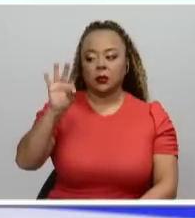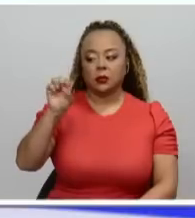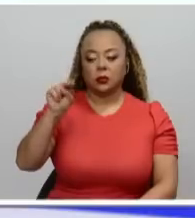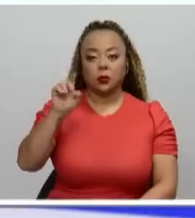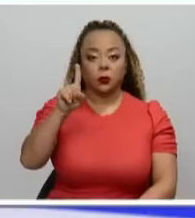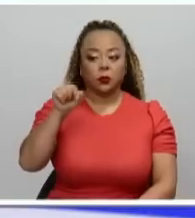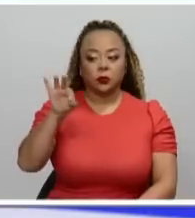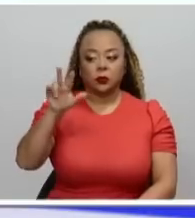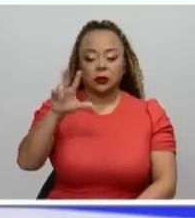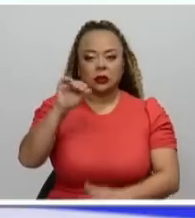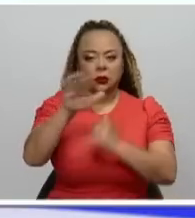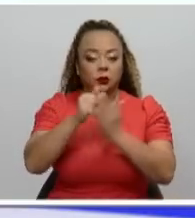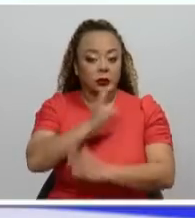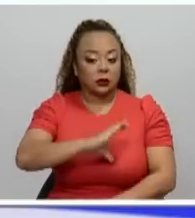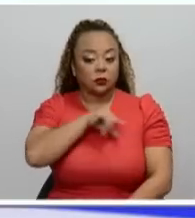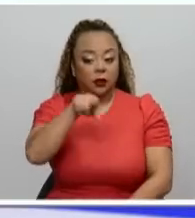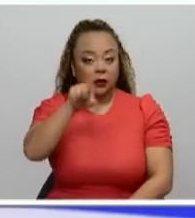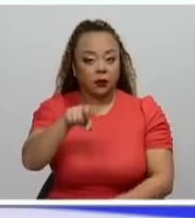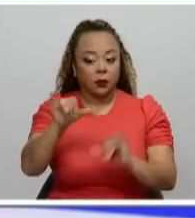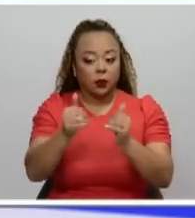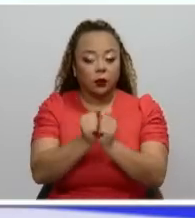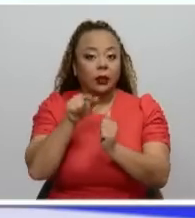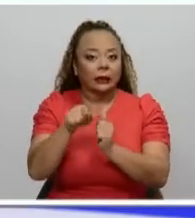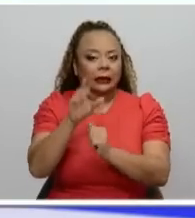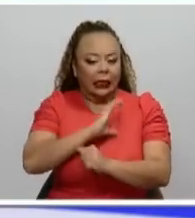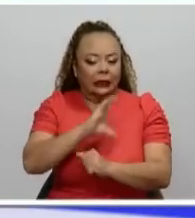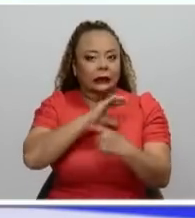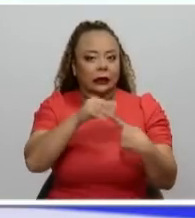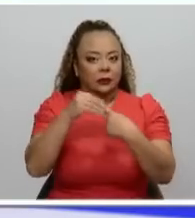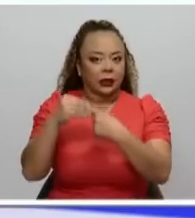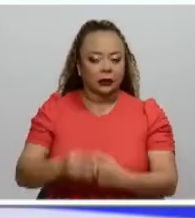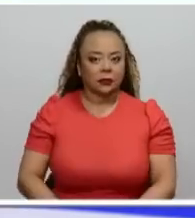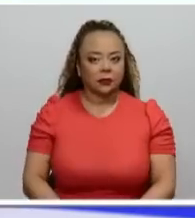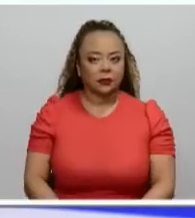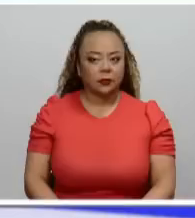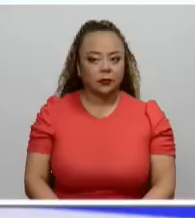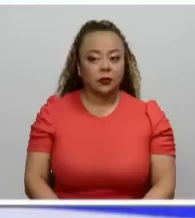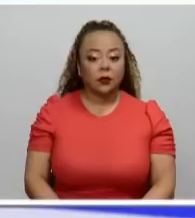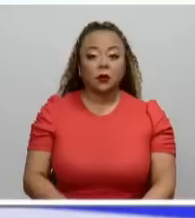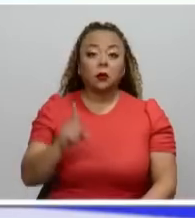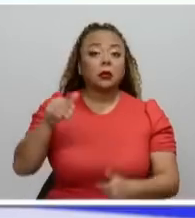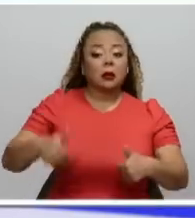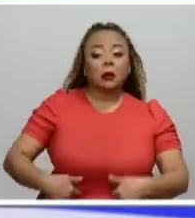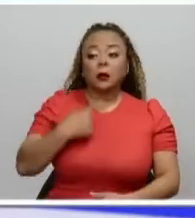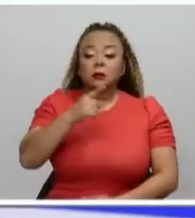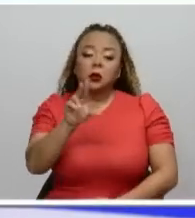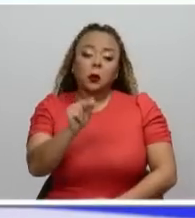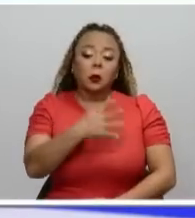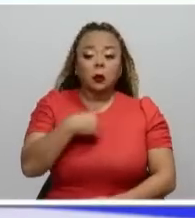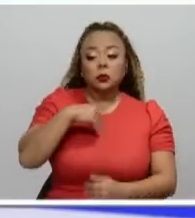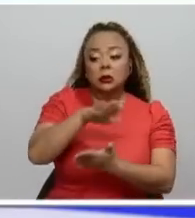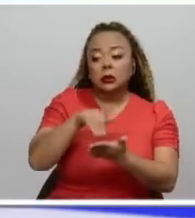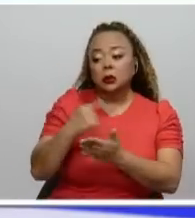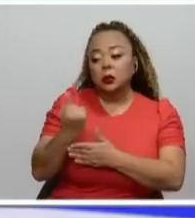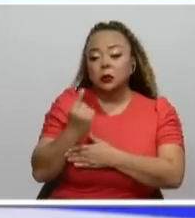y con todas las características Usted tiene que jugar con esas características especiales de Washington y y no ha llegado un técnico a decir No no me gustan los centrales